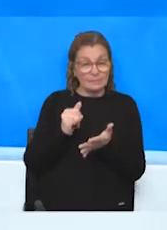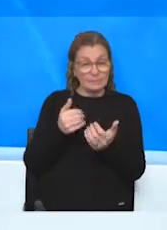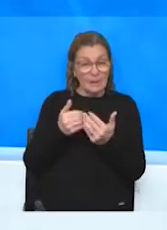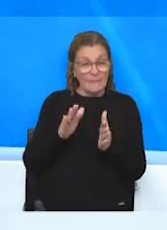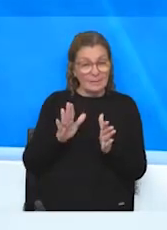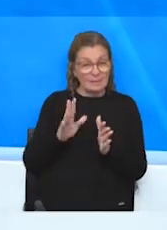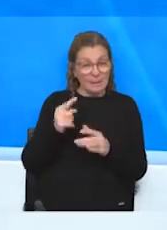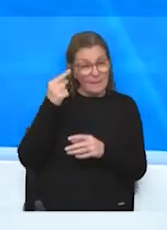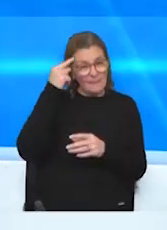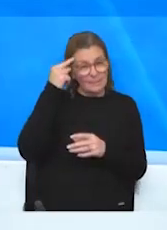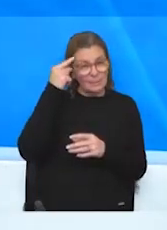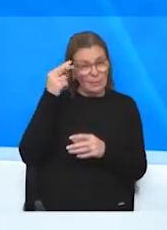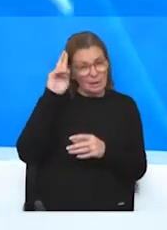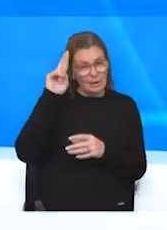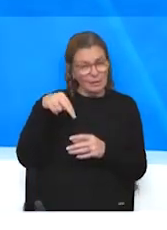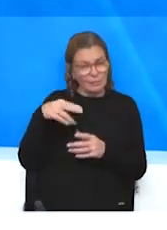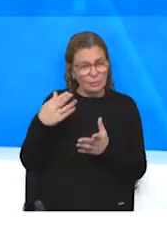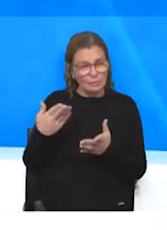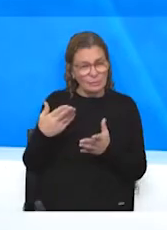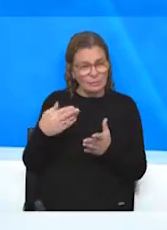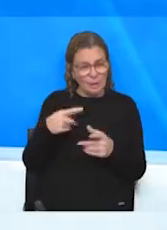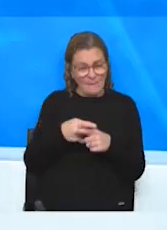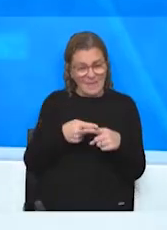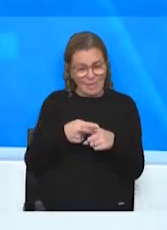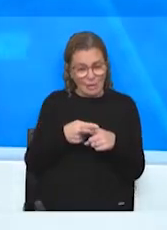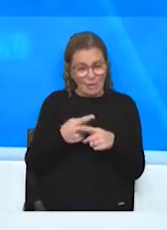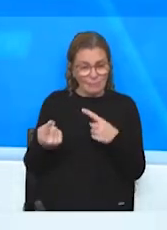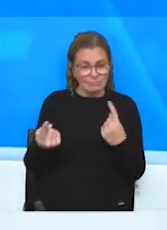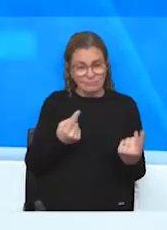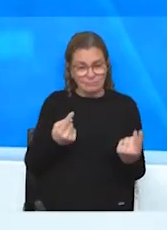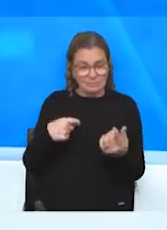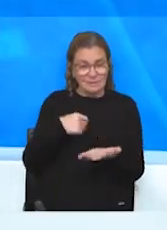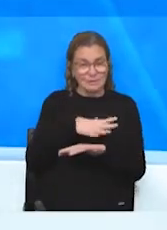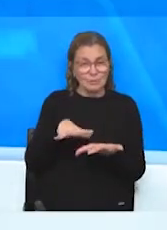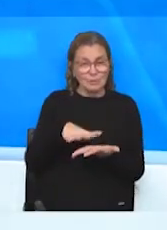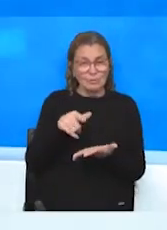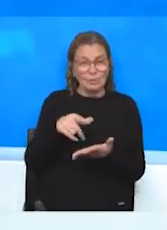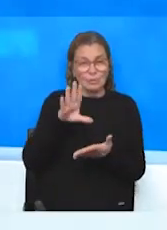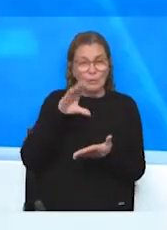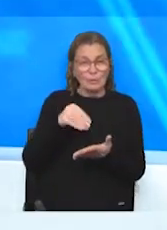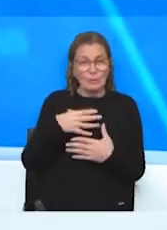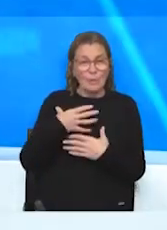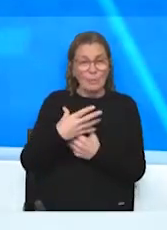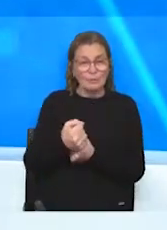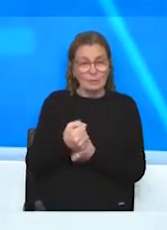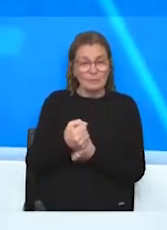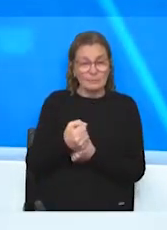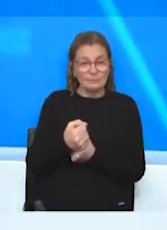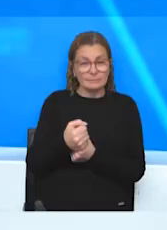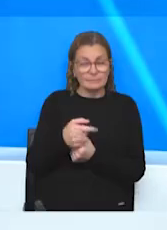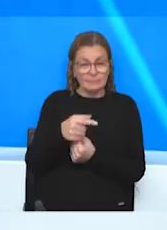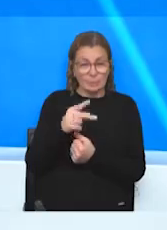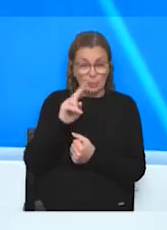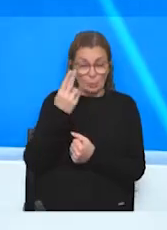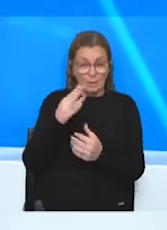uno a pensar Cuál eran las razones de fondo de ubicarse como como mediadores de esta situación y todo esto fue amparado Por porque acá digamos